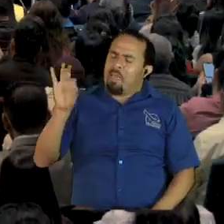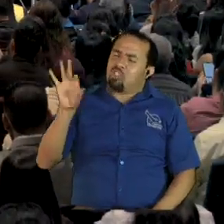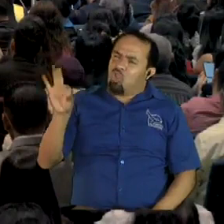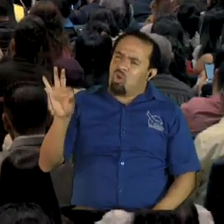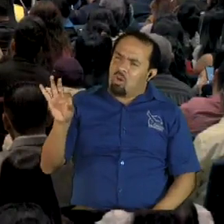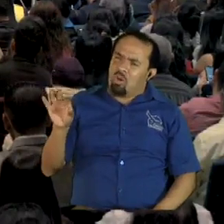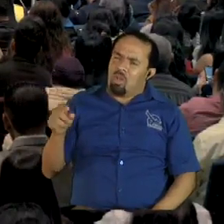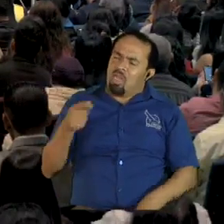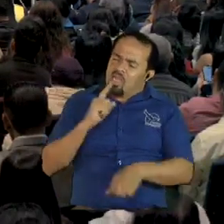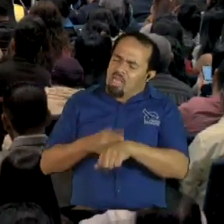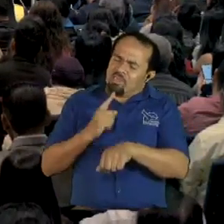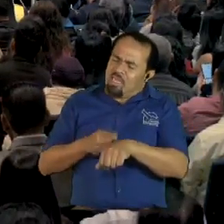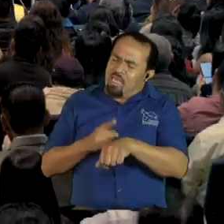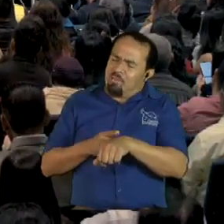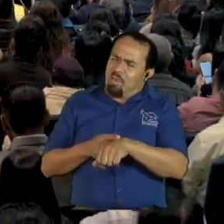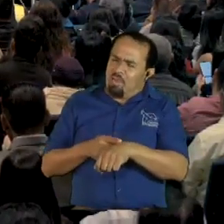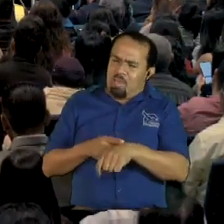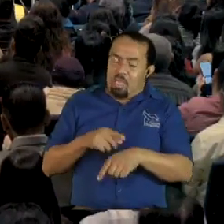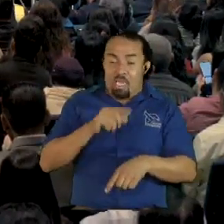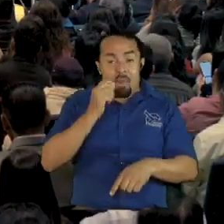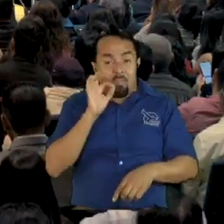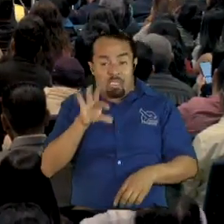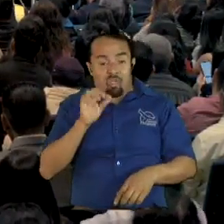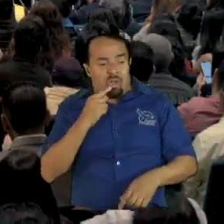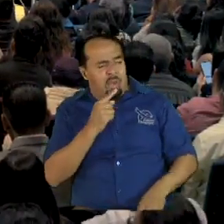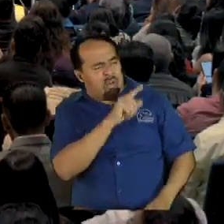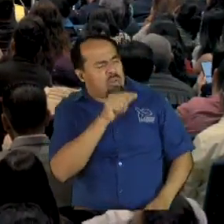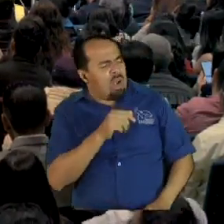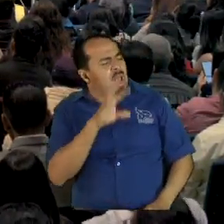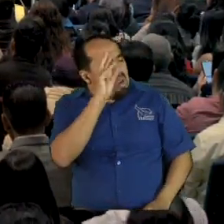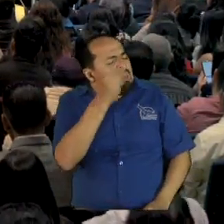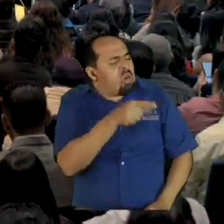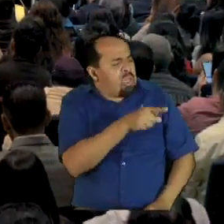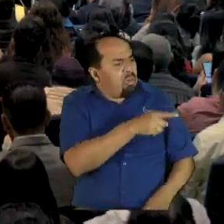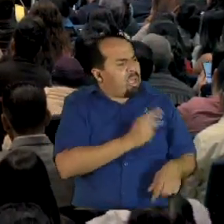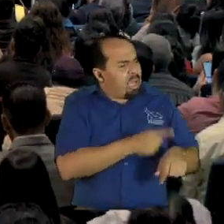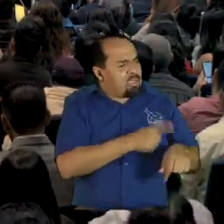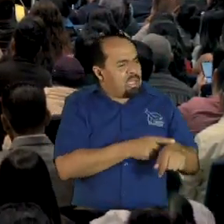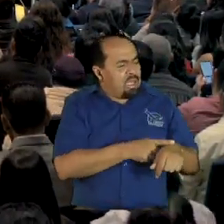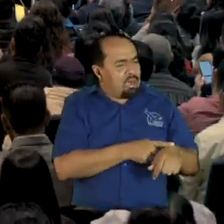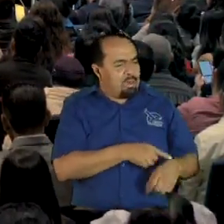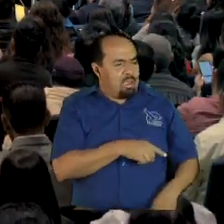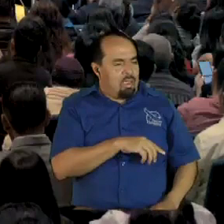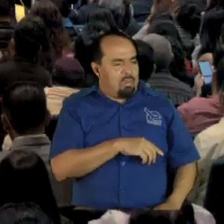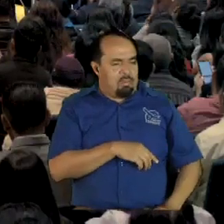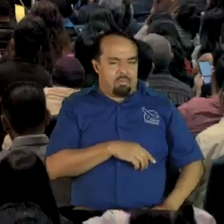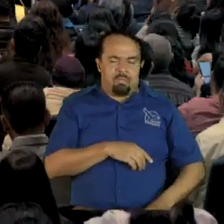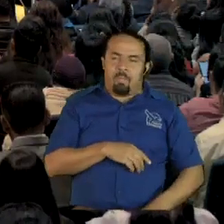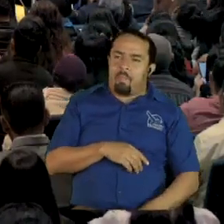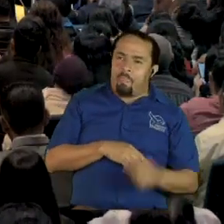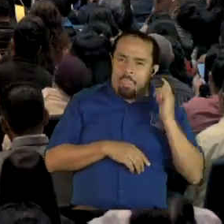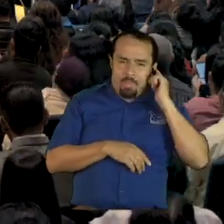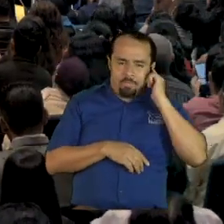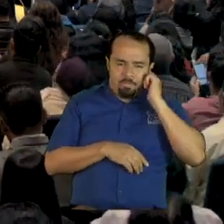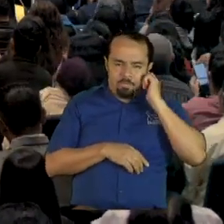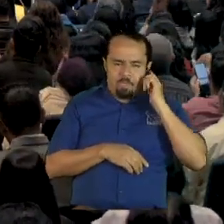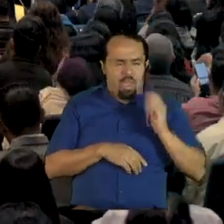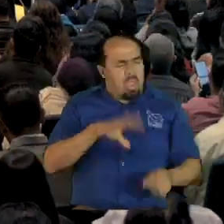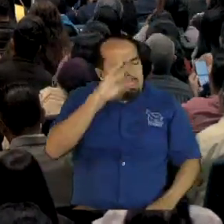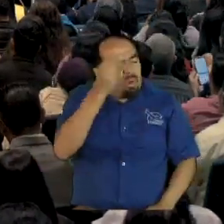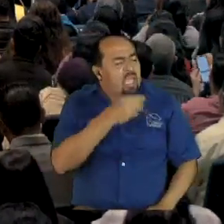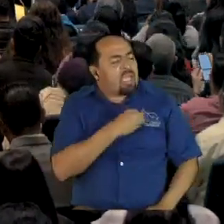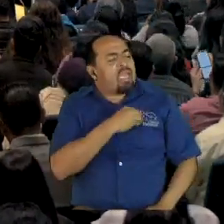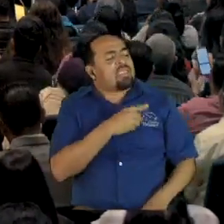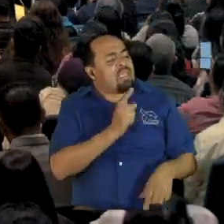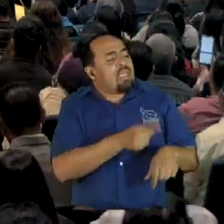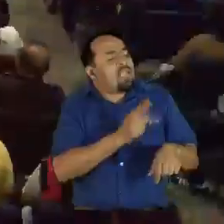castígueme. ¿Y por qué te va a castigar? Yo solo le digo que me castiga. Nada, que solo te digo que me castiga. ¿Por qué estás en ese